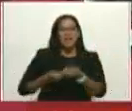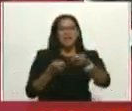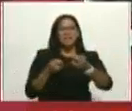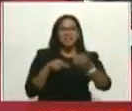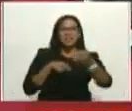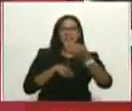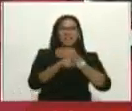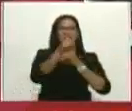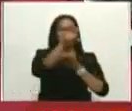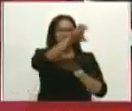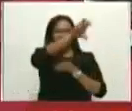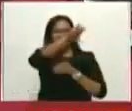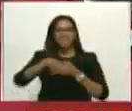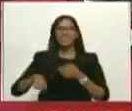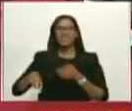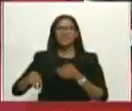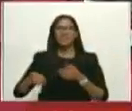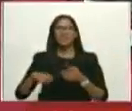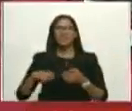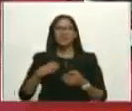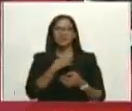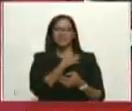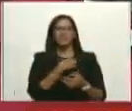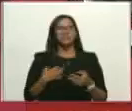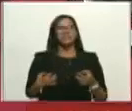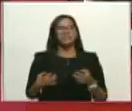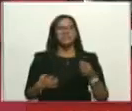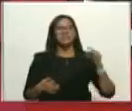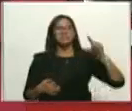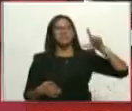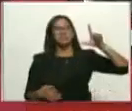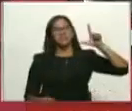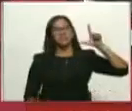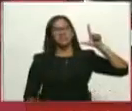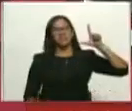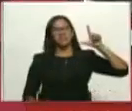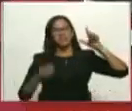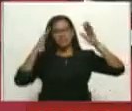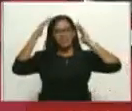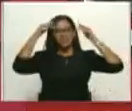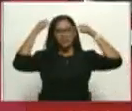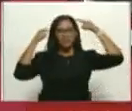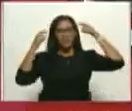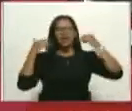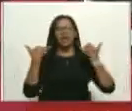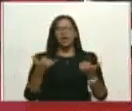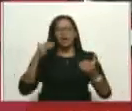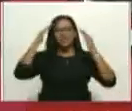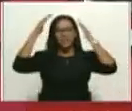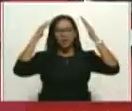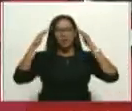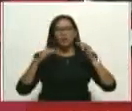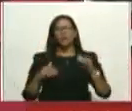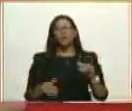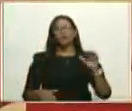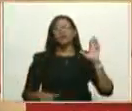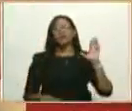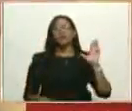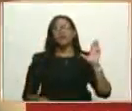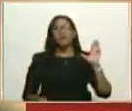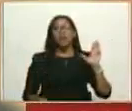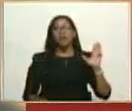salía desgarraba, ¿ves? Con esta puntica aquí. Este era el saludo de Chávez, ¿ves? Ahora el saludo de Lula. Es el saludo de América Latina,